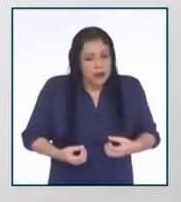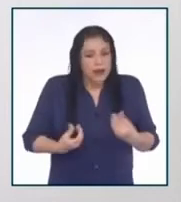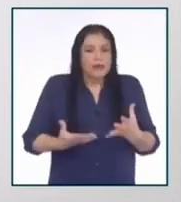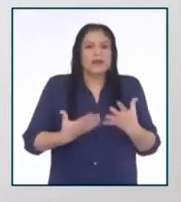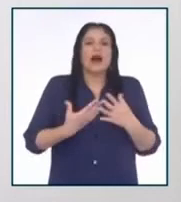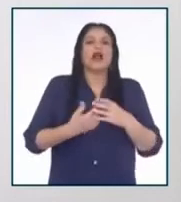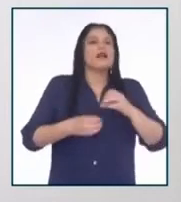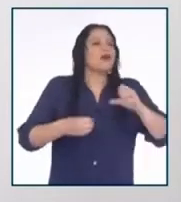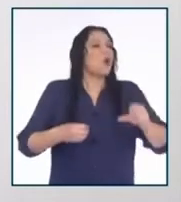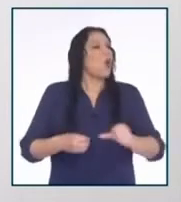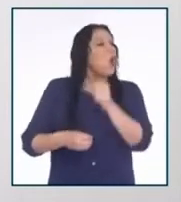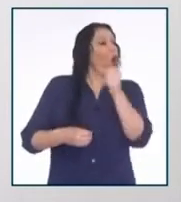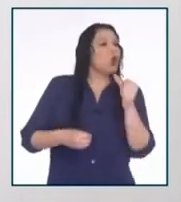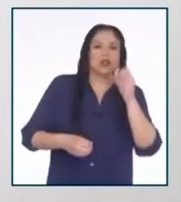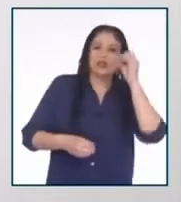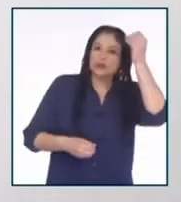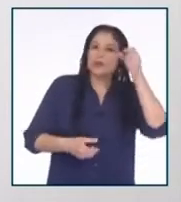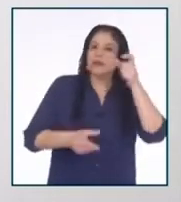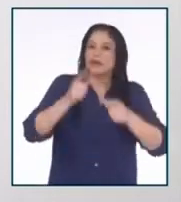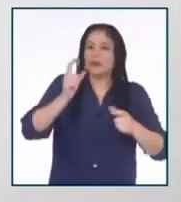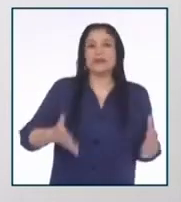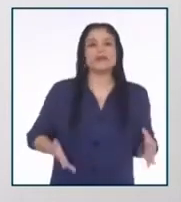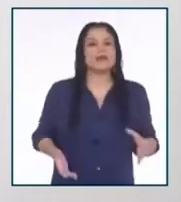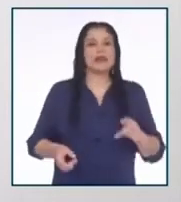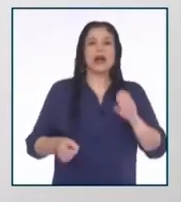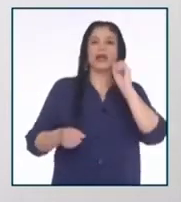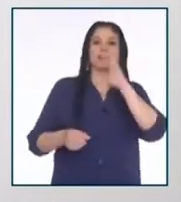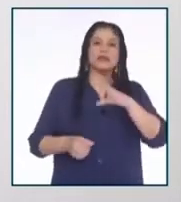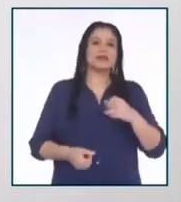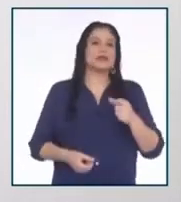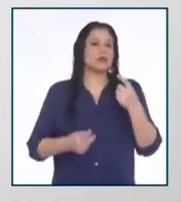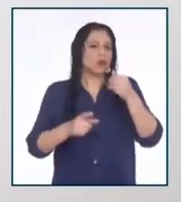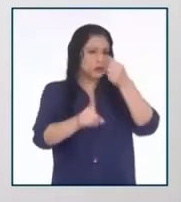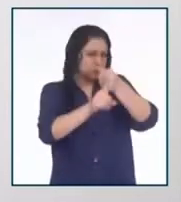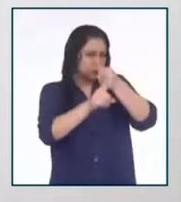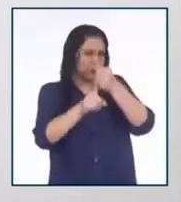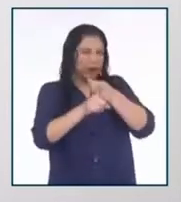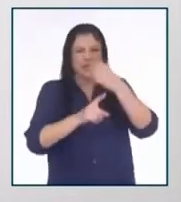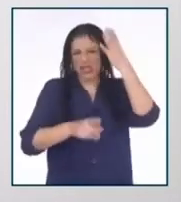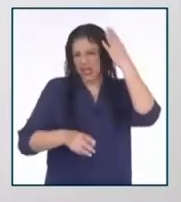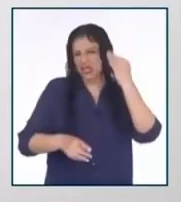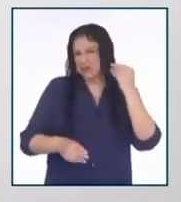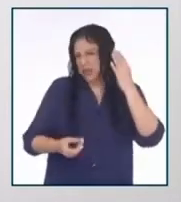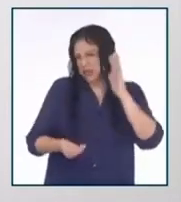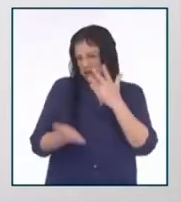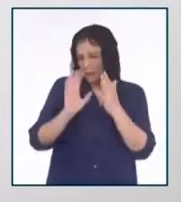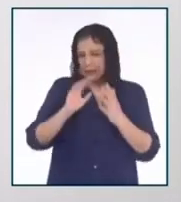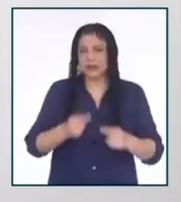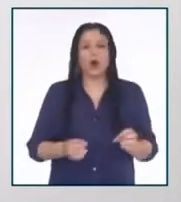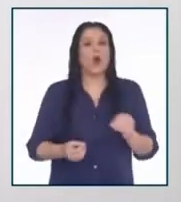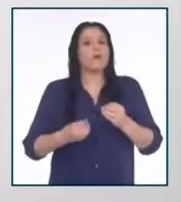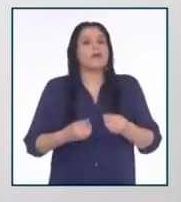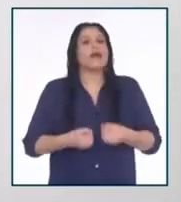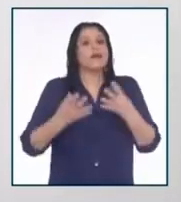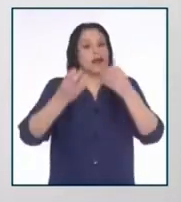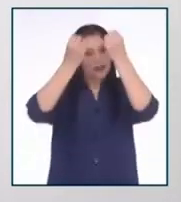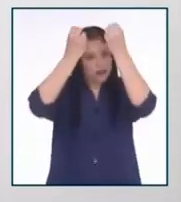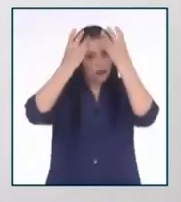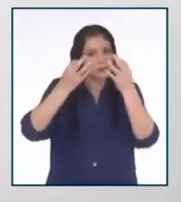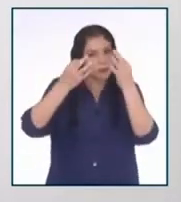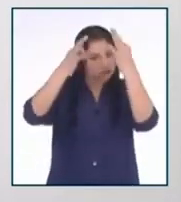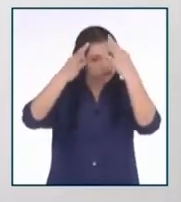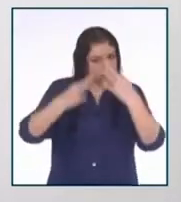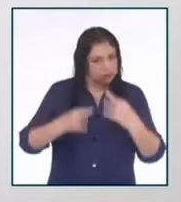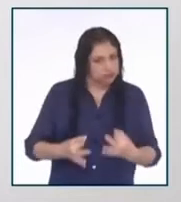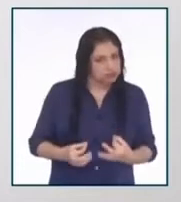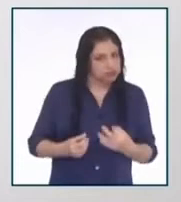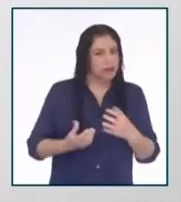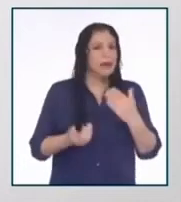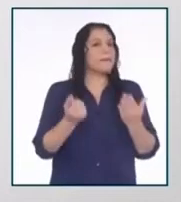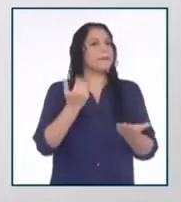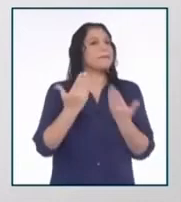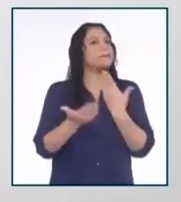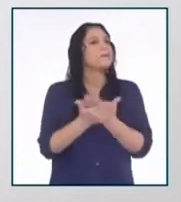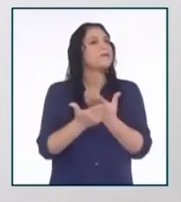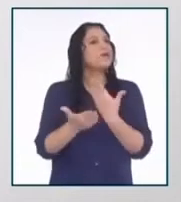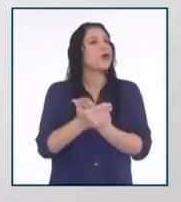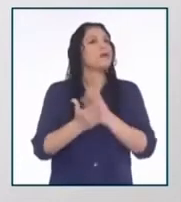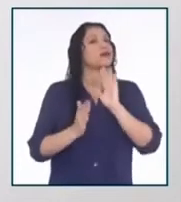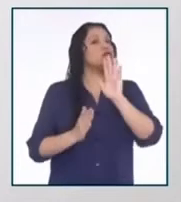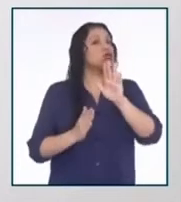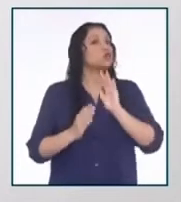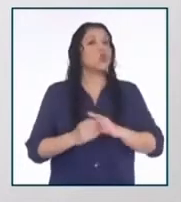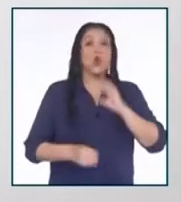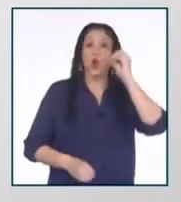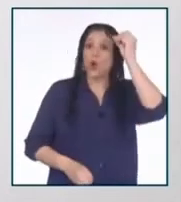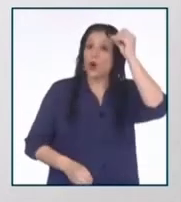puntos de vista de otros, mencionar casos específicos o brindar datos estadísticos que sustenten la